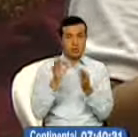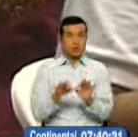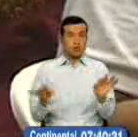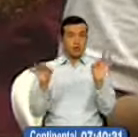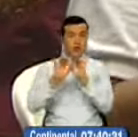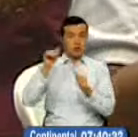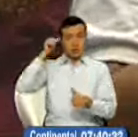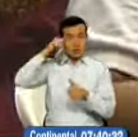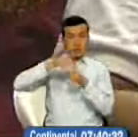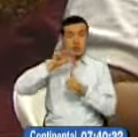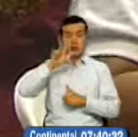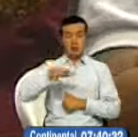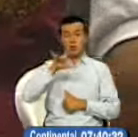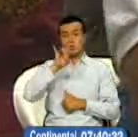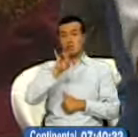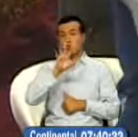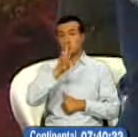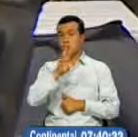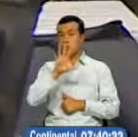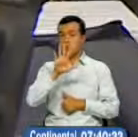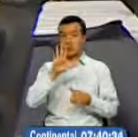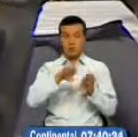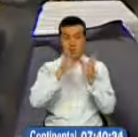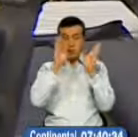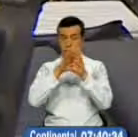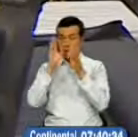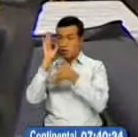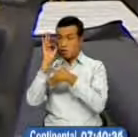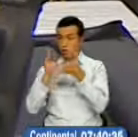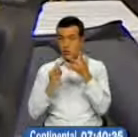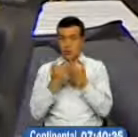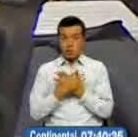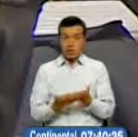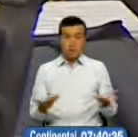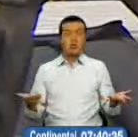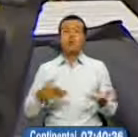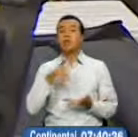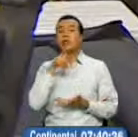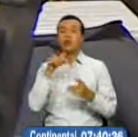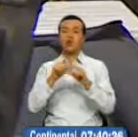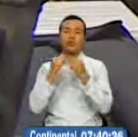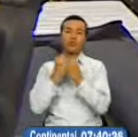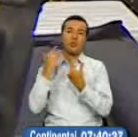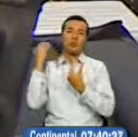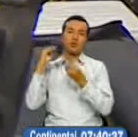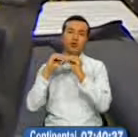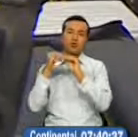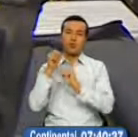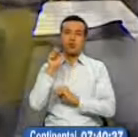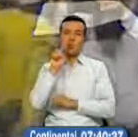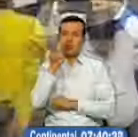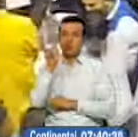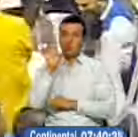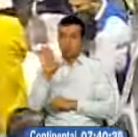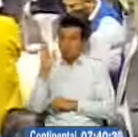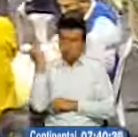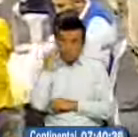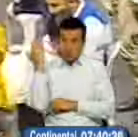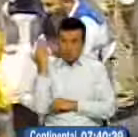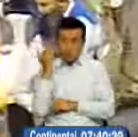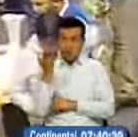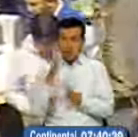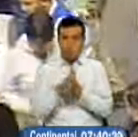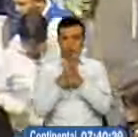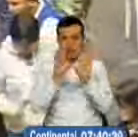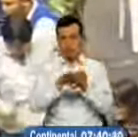se revisaron 3.865 actas, la mayoría de las cuales fueron objetadas por la agrupación política que perdió los comicios. Esto es,